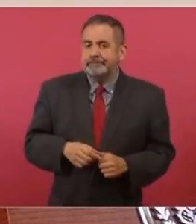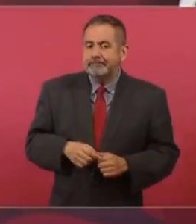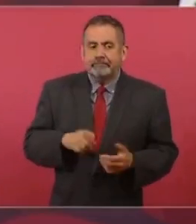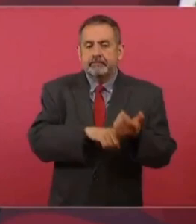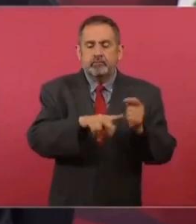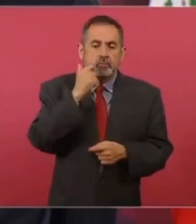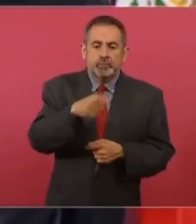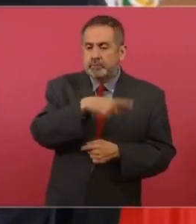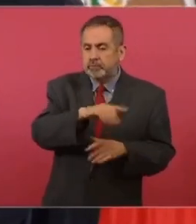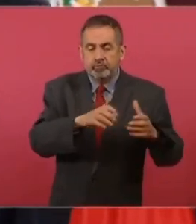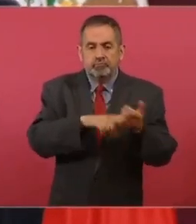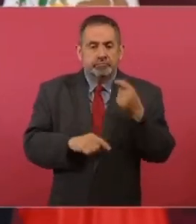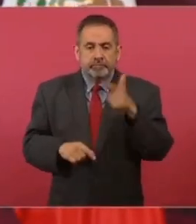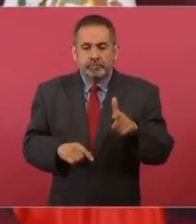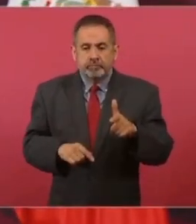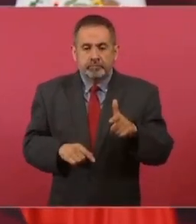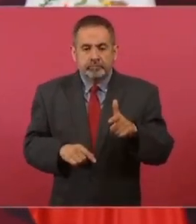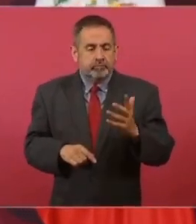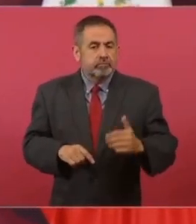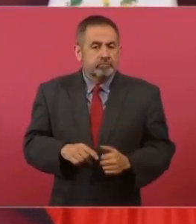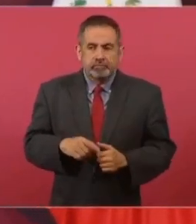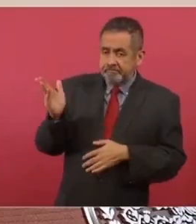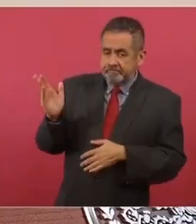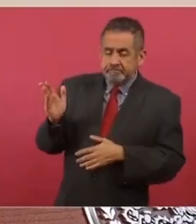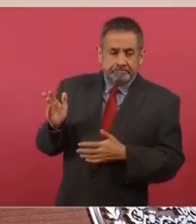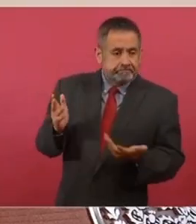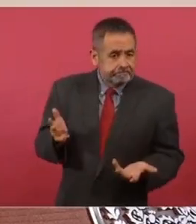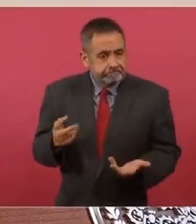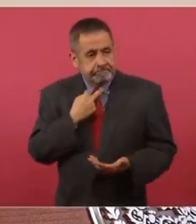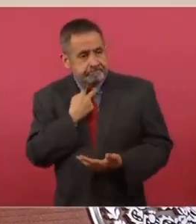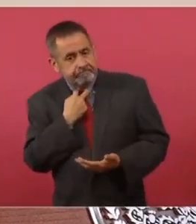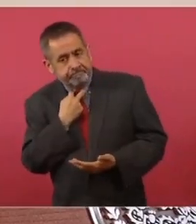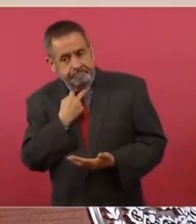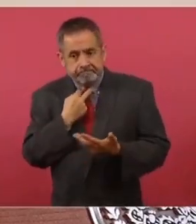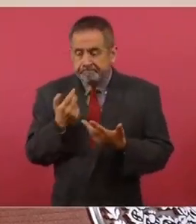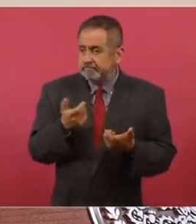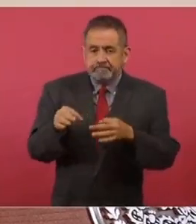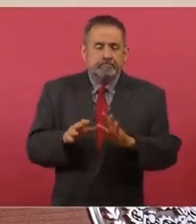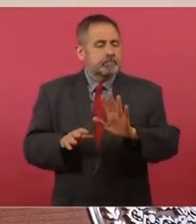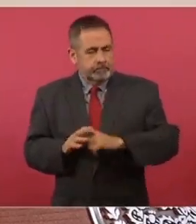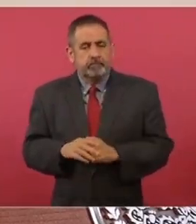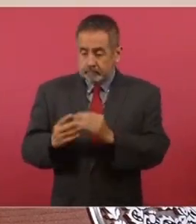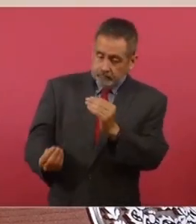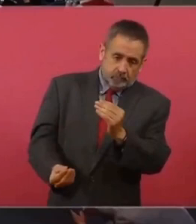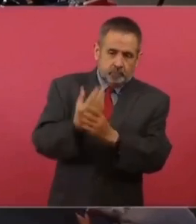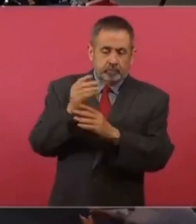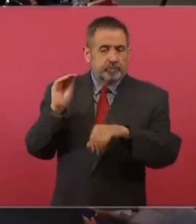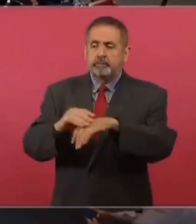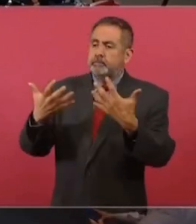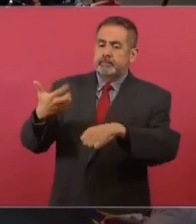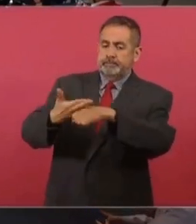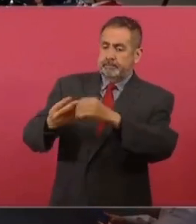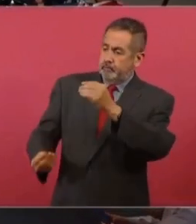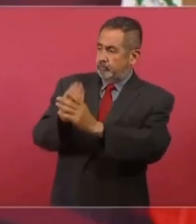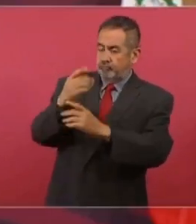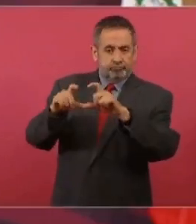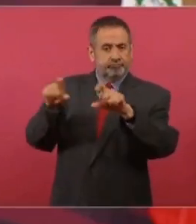no quieren retirar las demandas ahora que se va a crear la nueva empresa